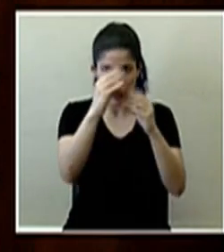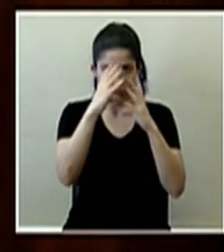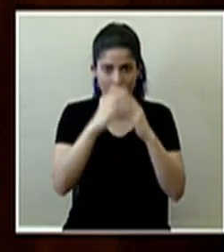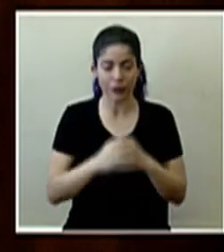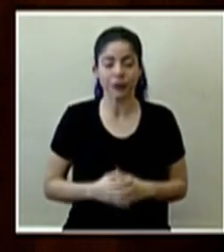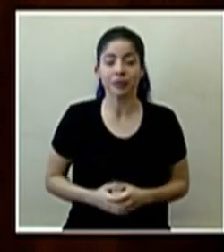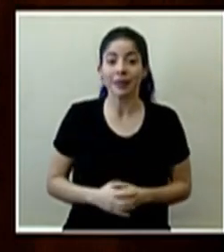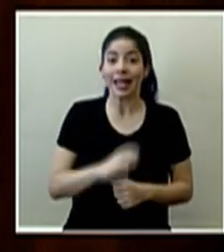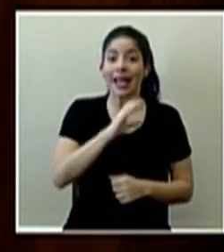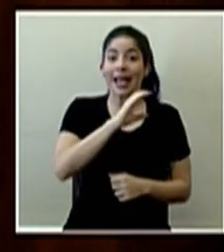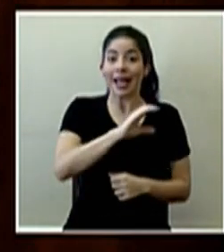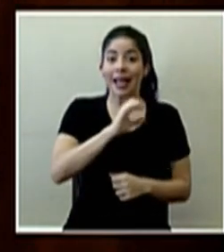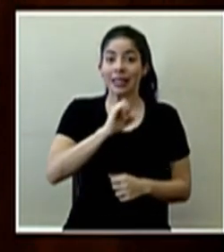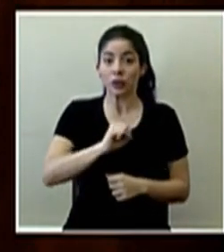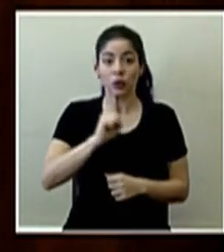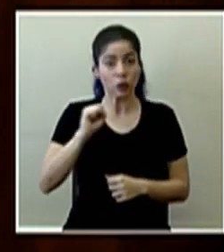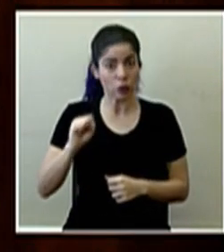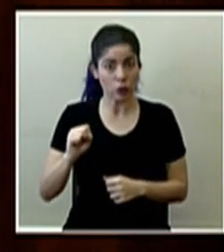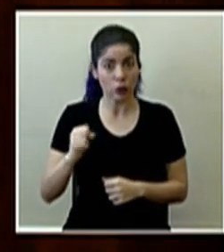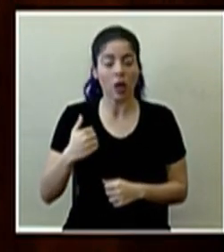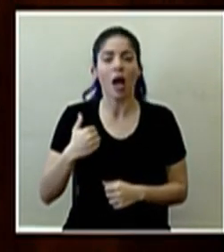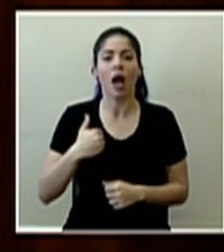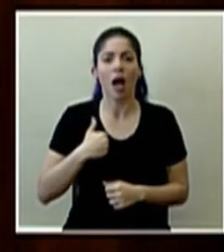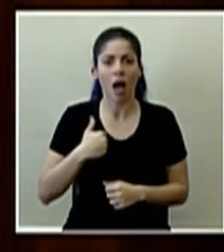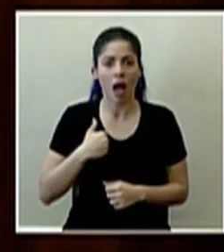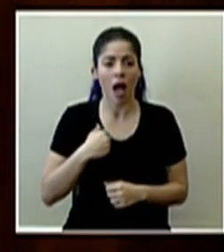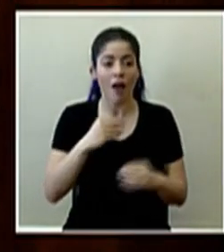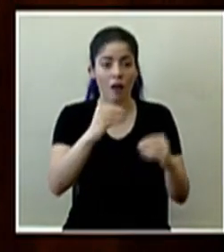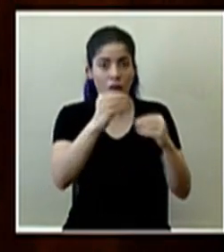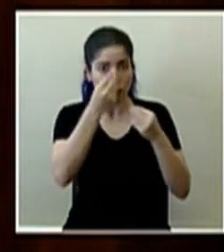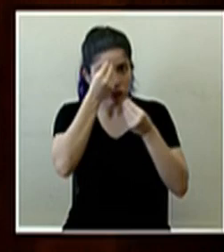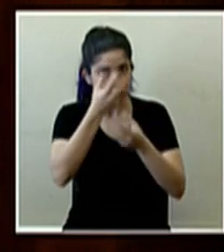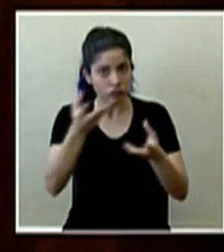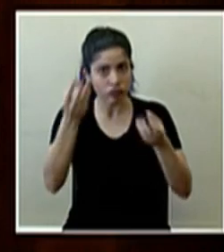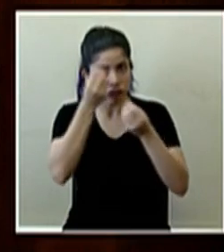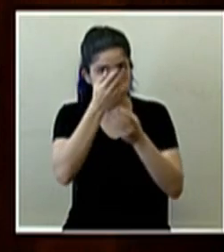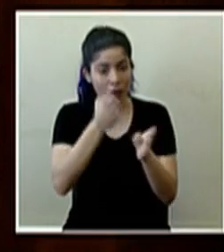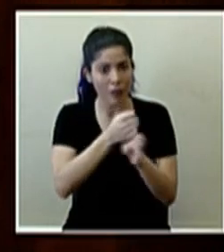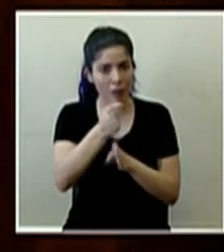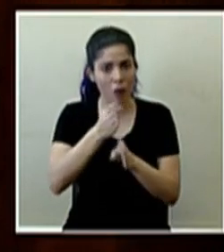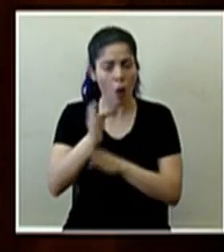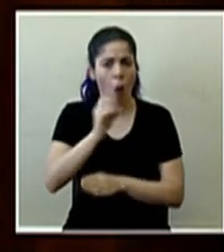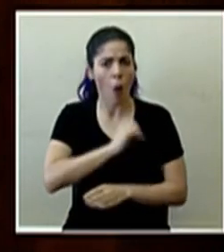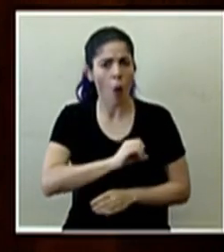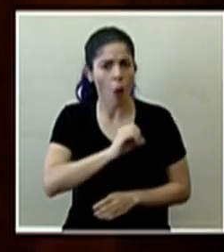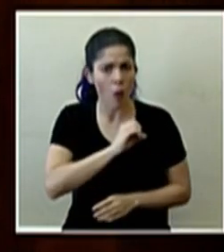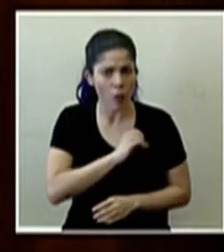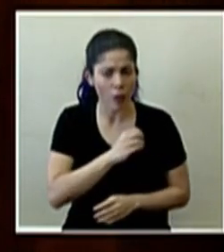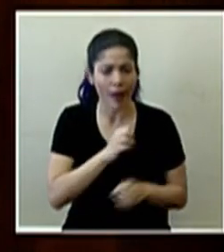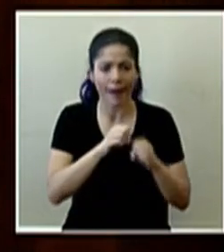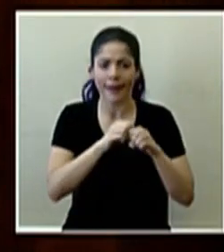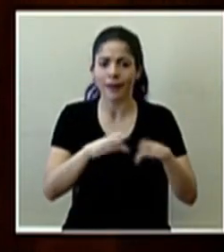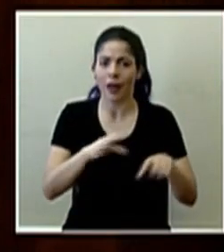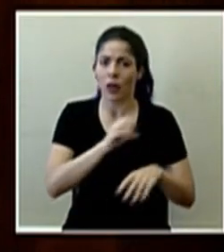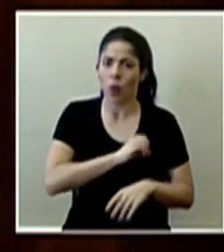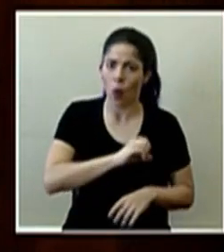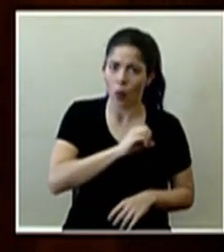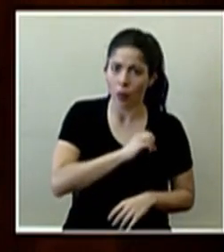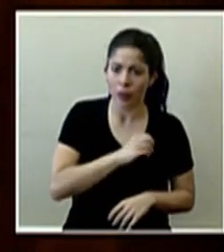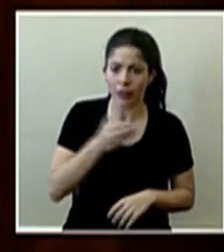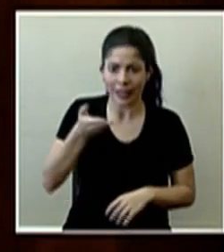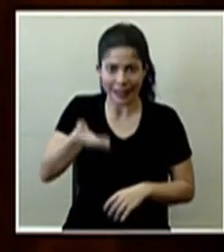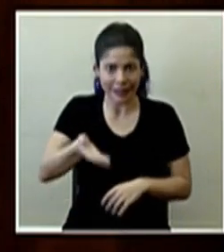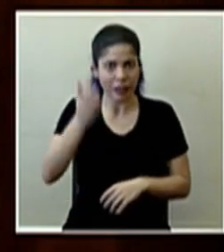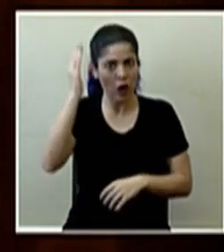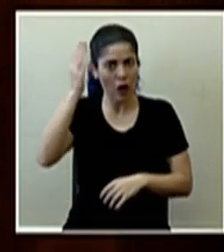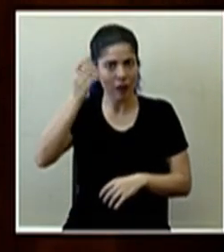Caja Costarricense de Seguro Social tiene fuentes oficiales, canales oficiales, nuestras redes oficiales, estas